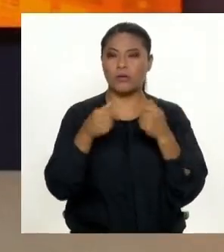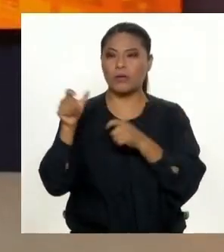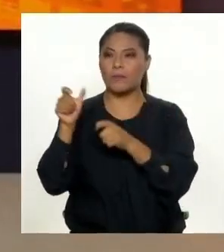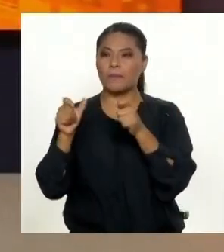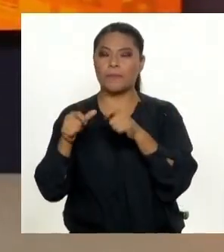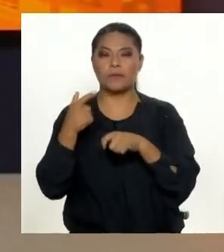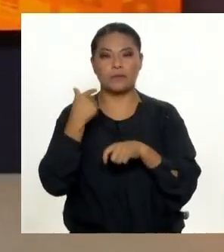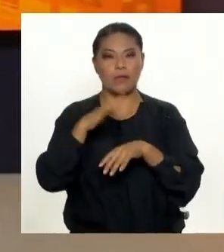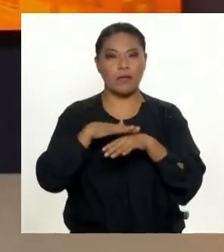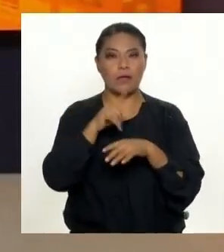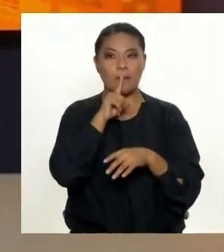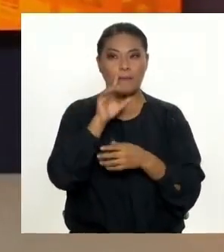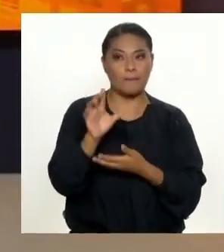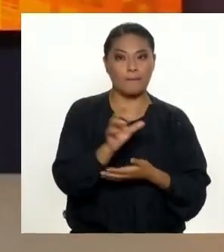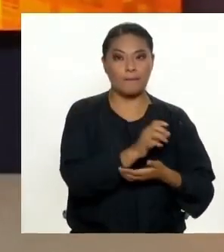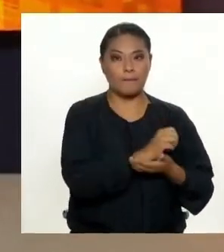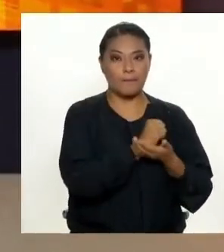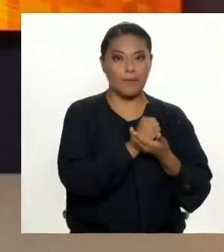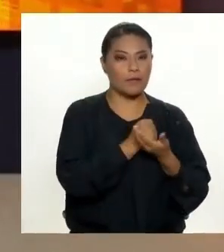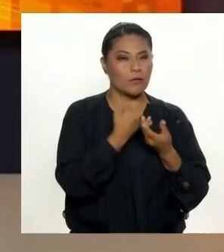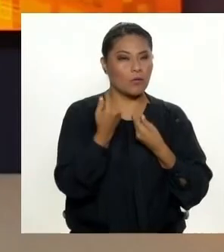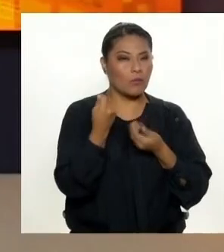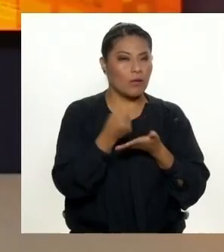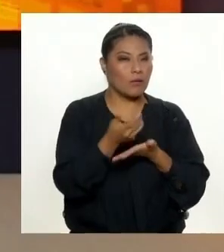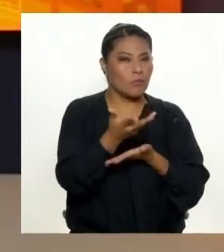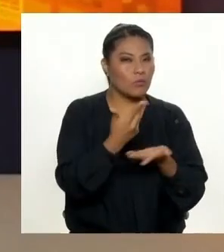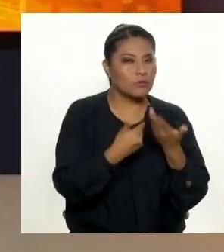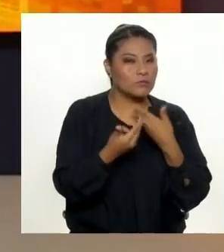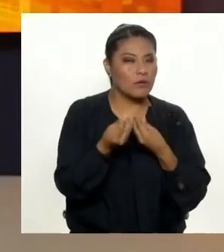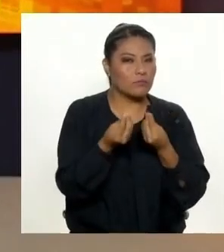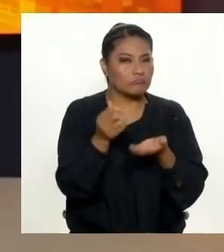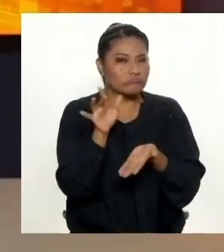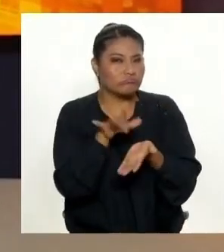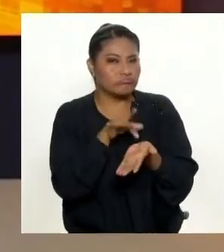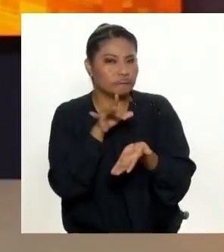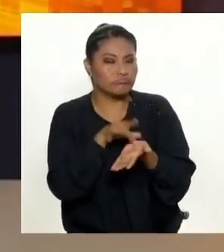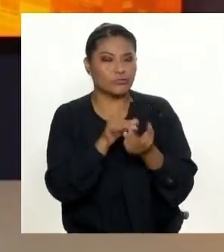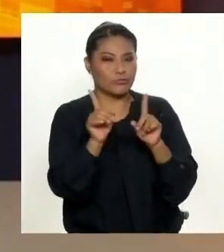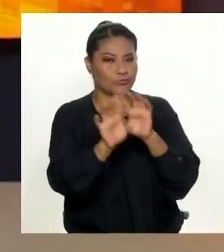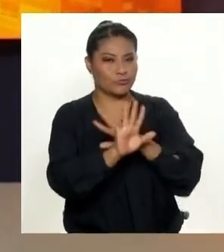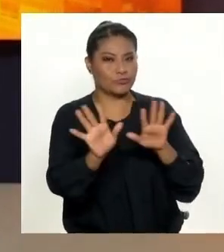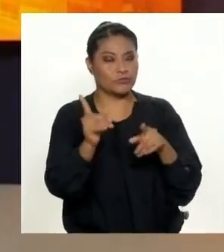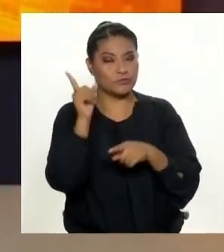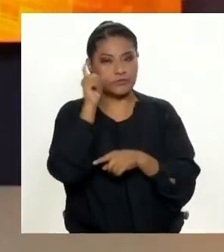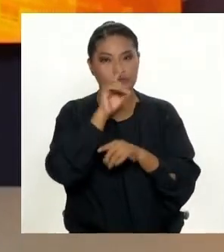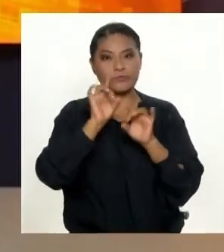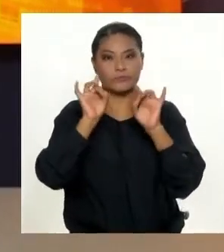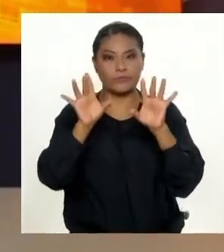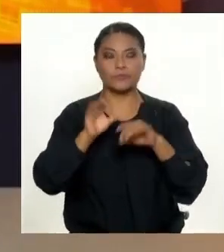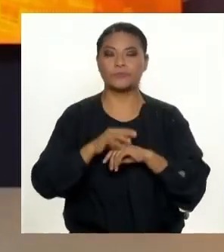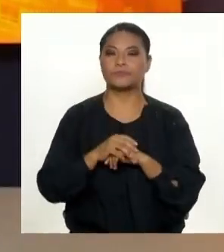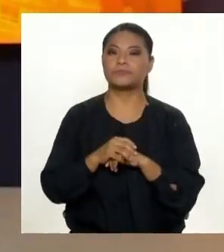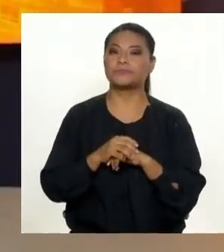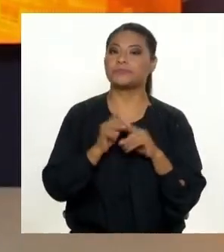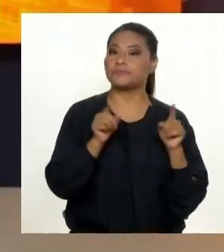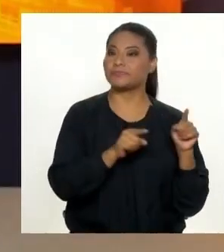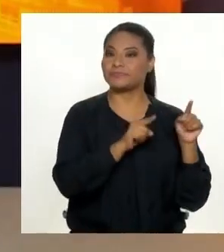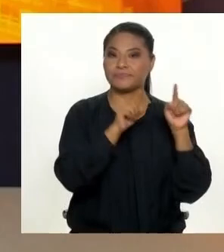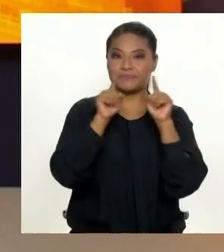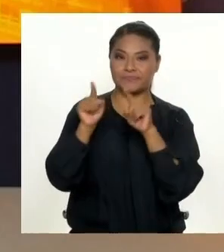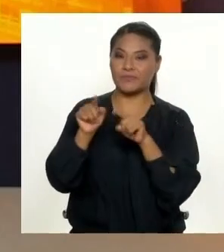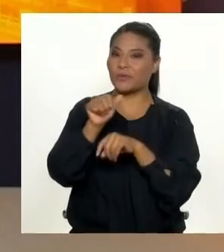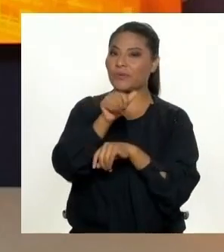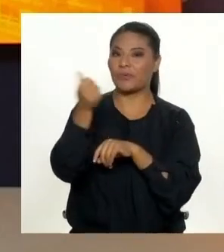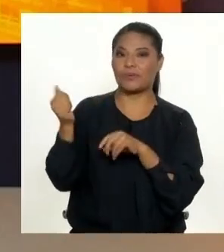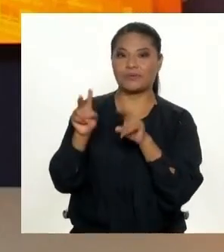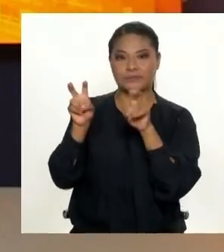quienes merman y tratan de lucrar con la salud, lo cual es francamente terrible. Bueno, y con esto vamos a hablar de algo que